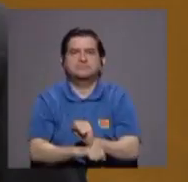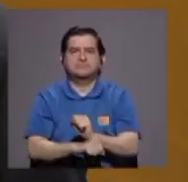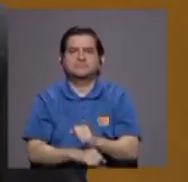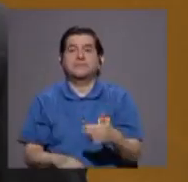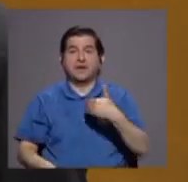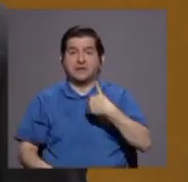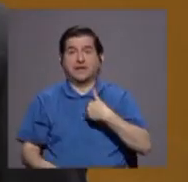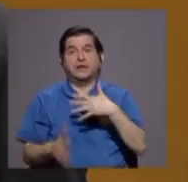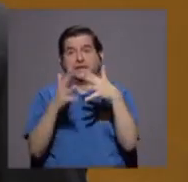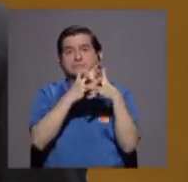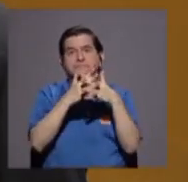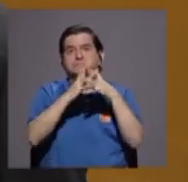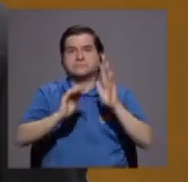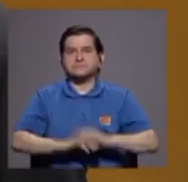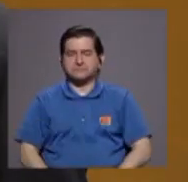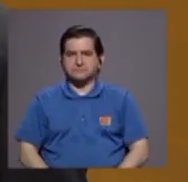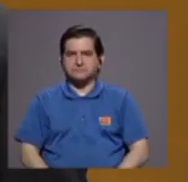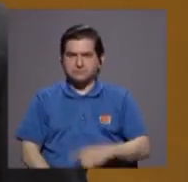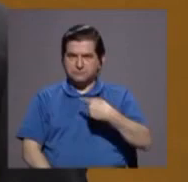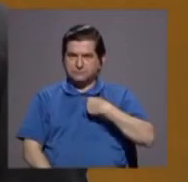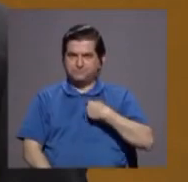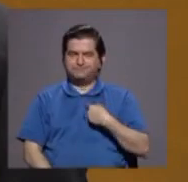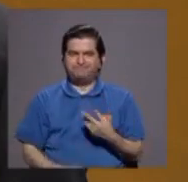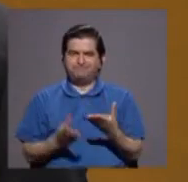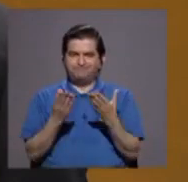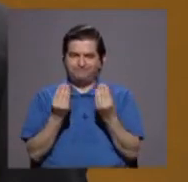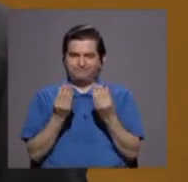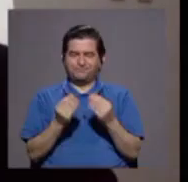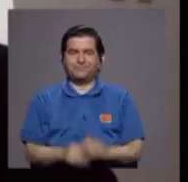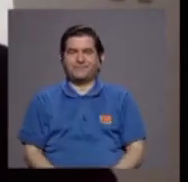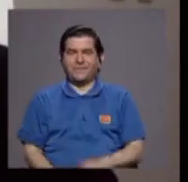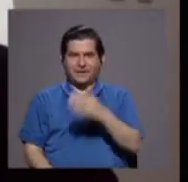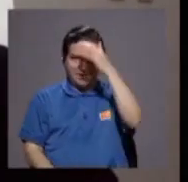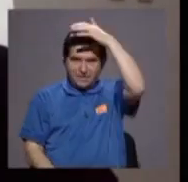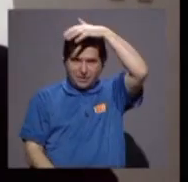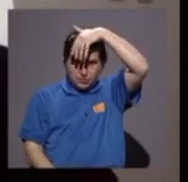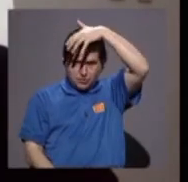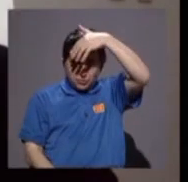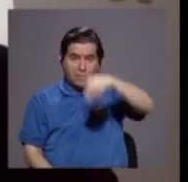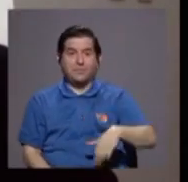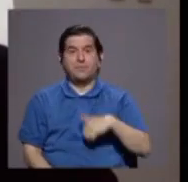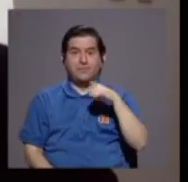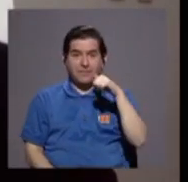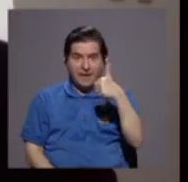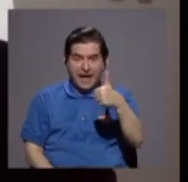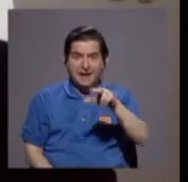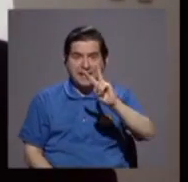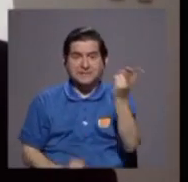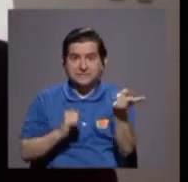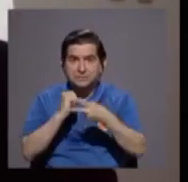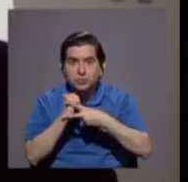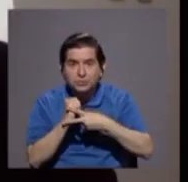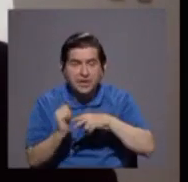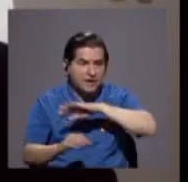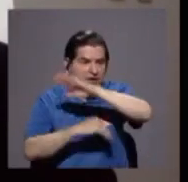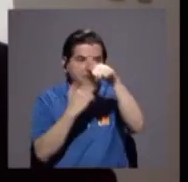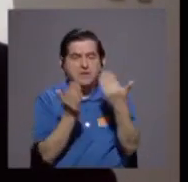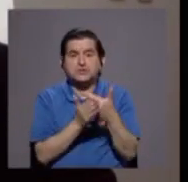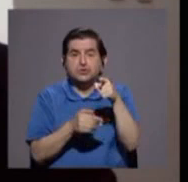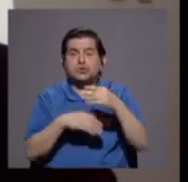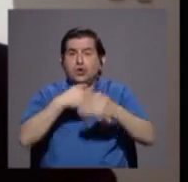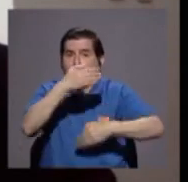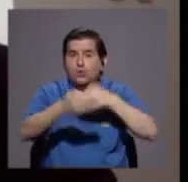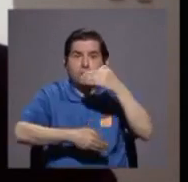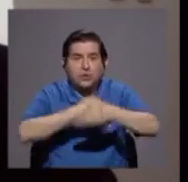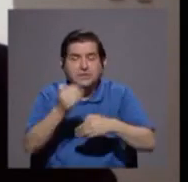de Estados Unidos. Yo me temo que si Trump ganara un segundo término, todas estas